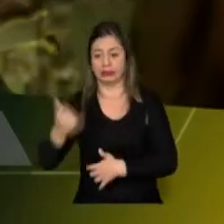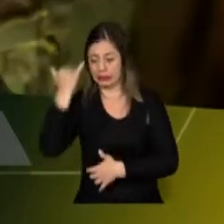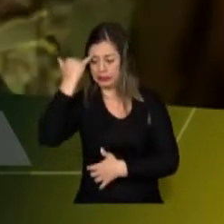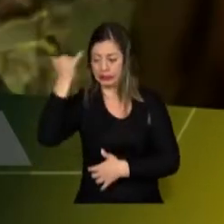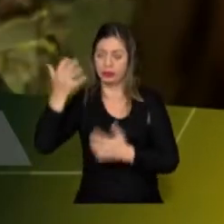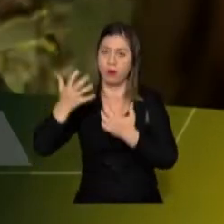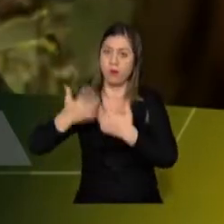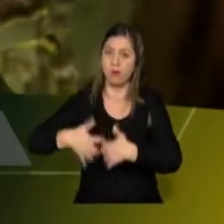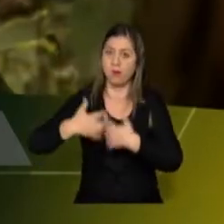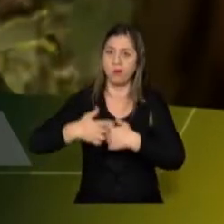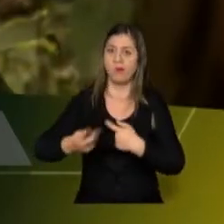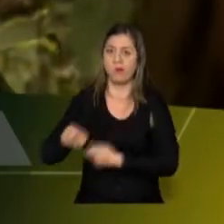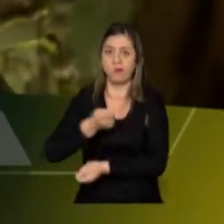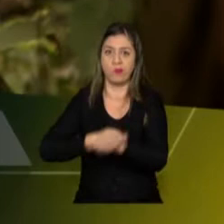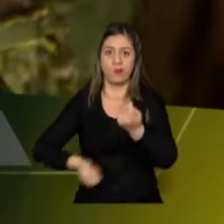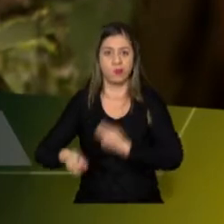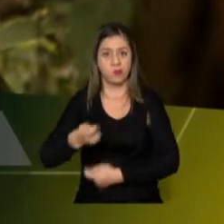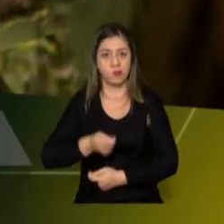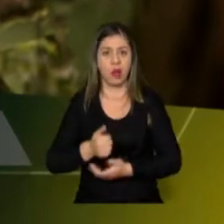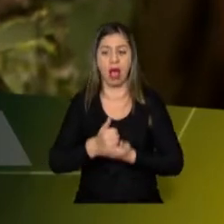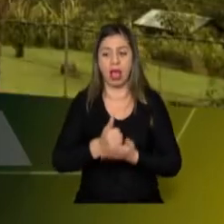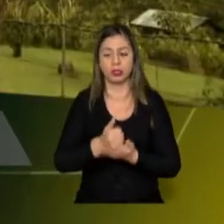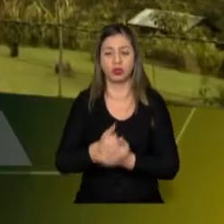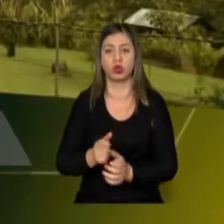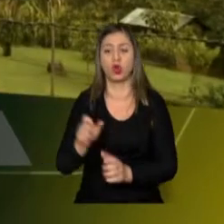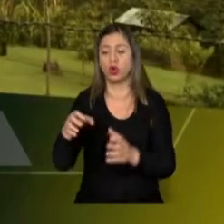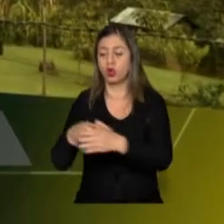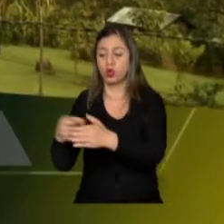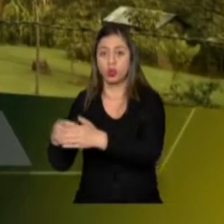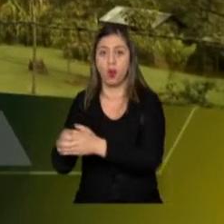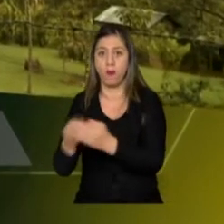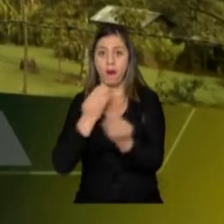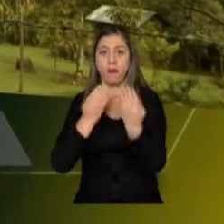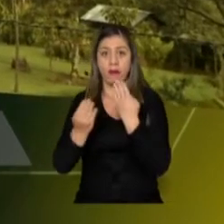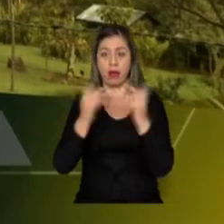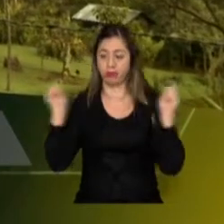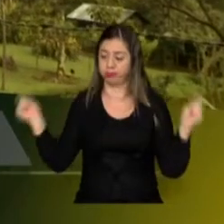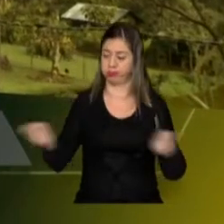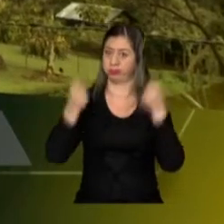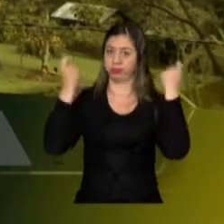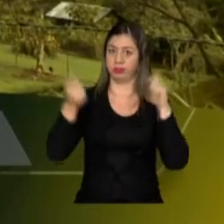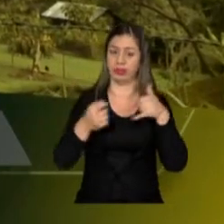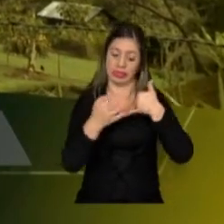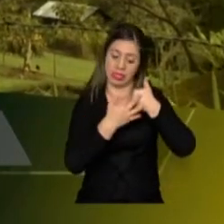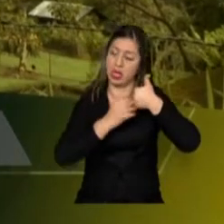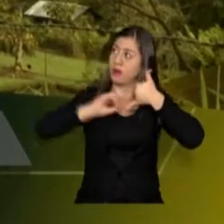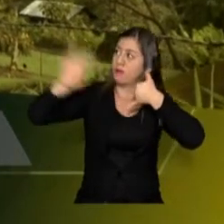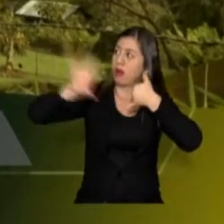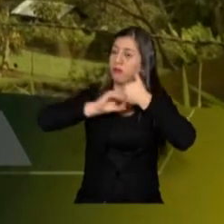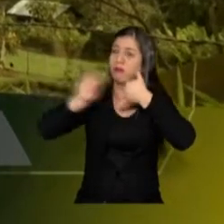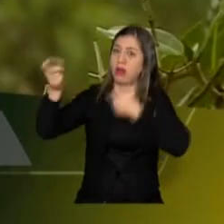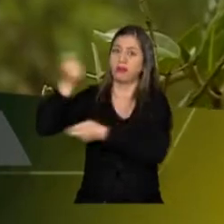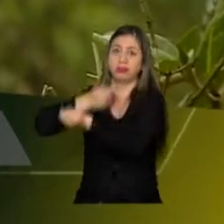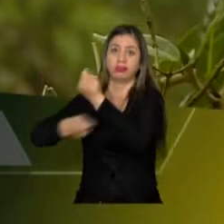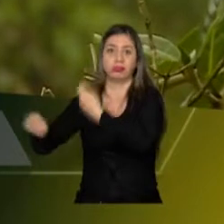empresarios, a esas comunidades, a los grupos campesinos a promover y exportar sus productos.